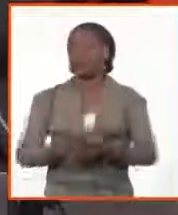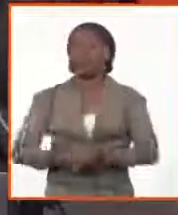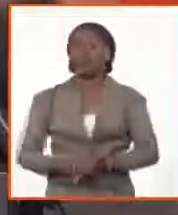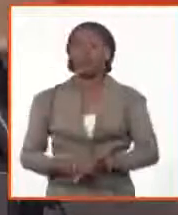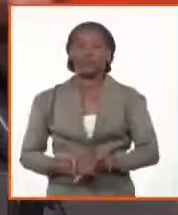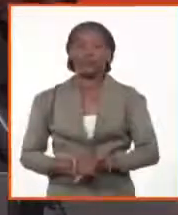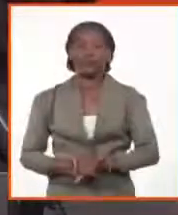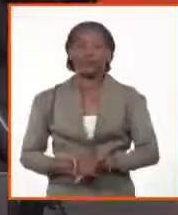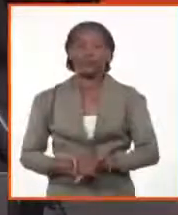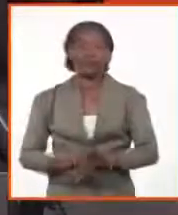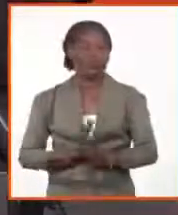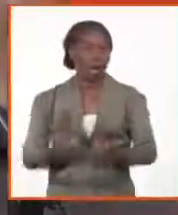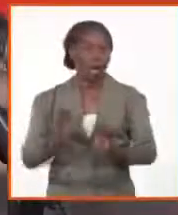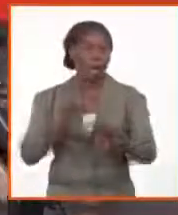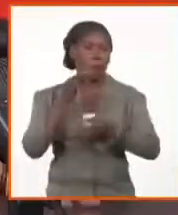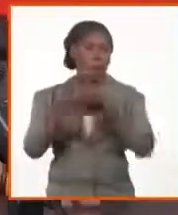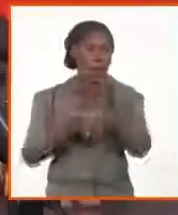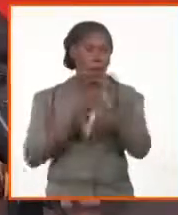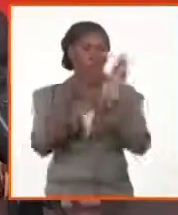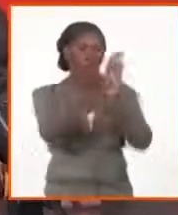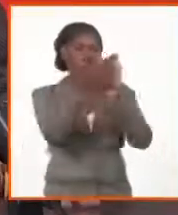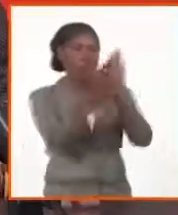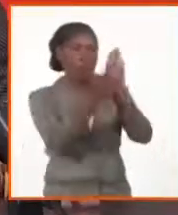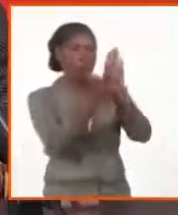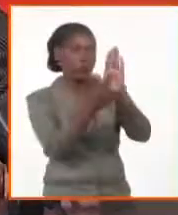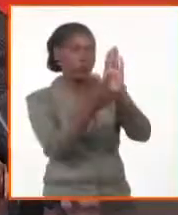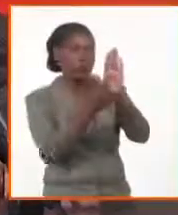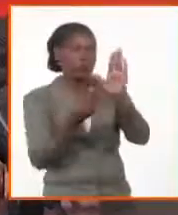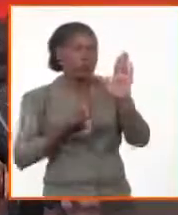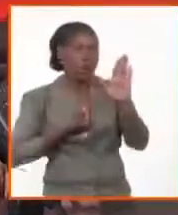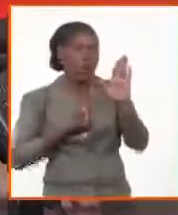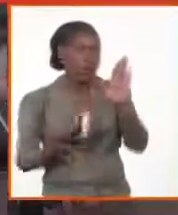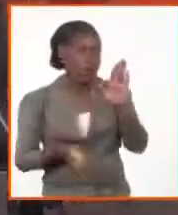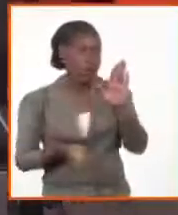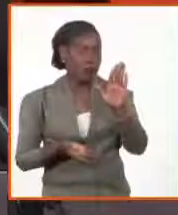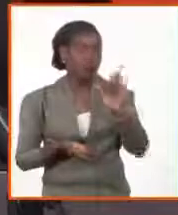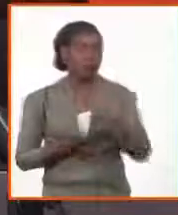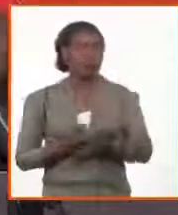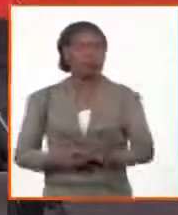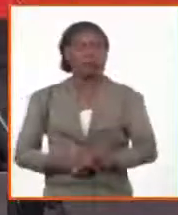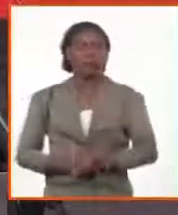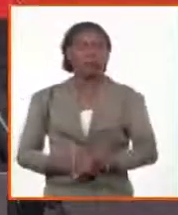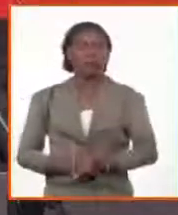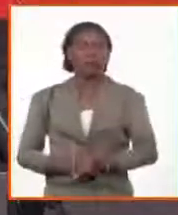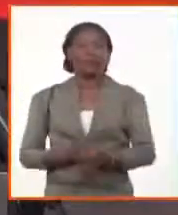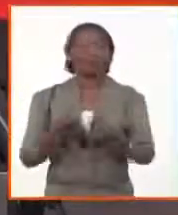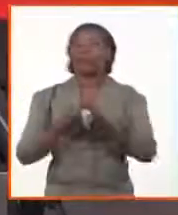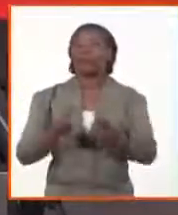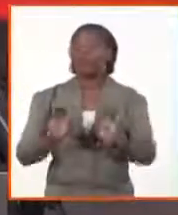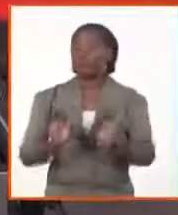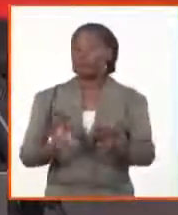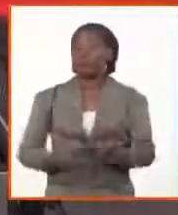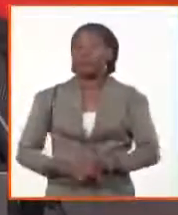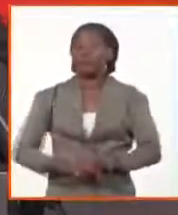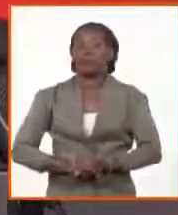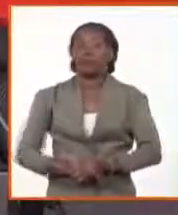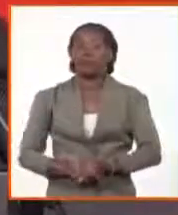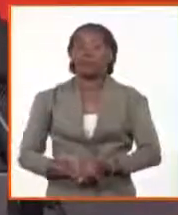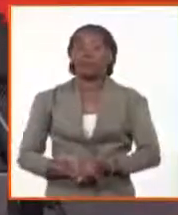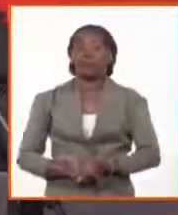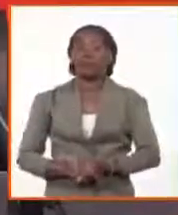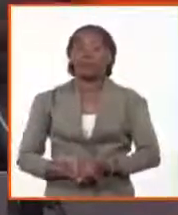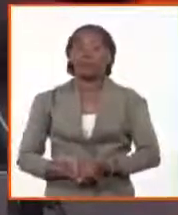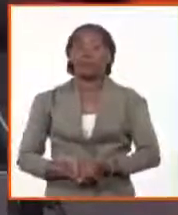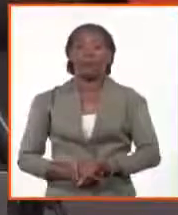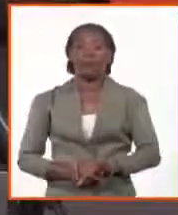dijimos la caracterización general por favor a la siguiente pero es tan frecuente